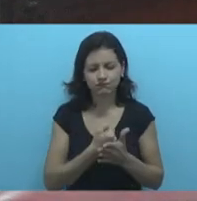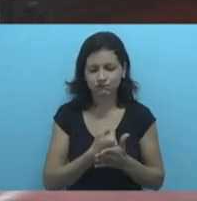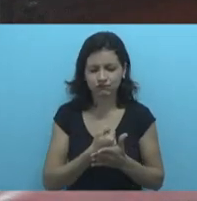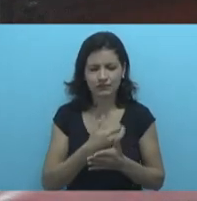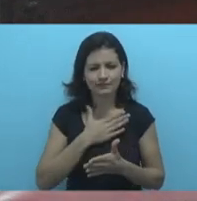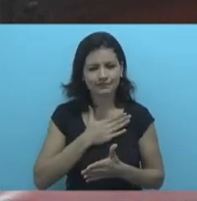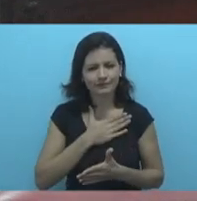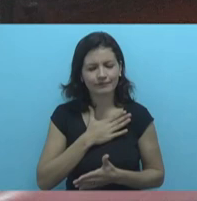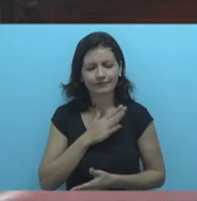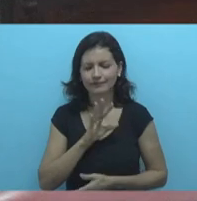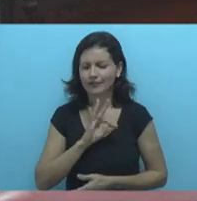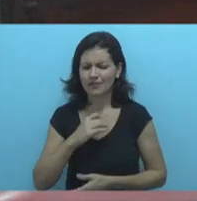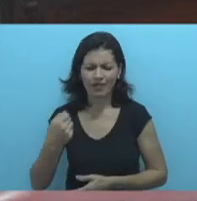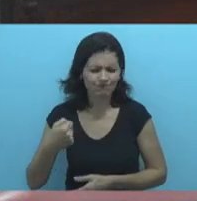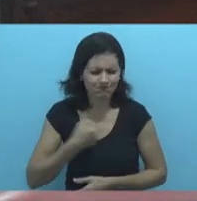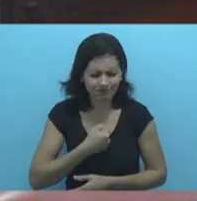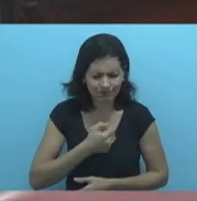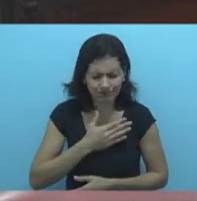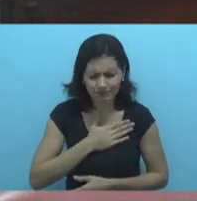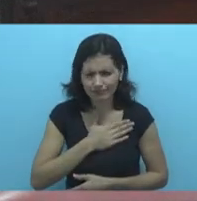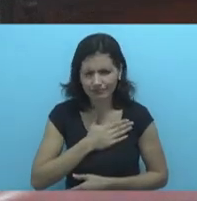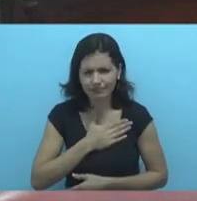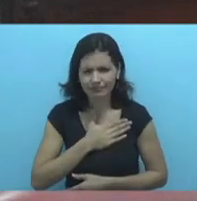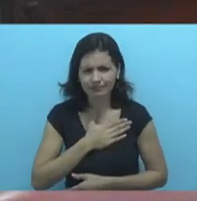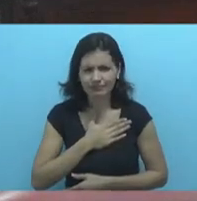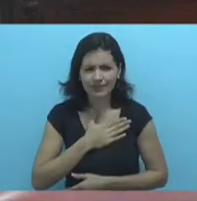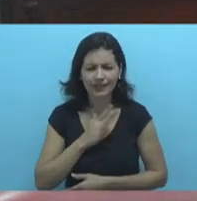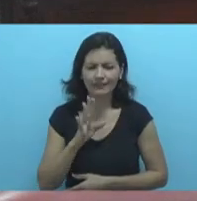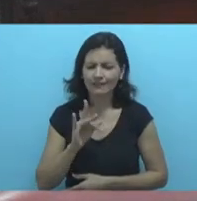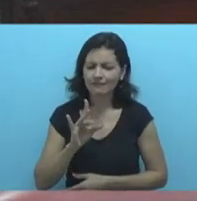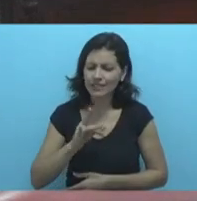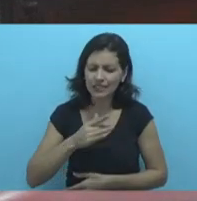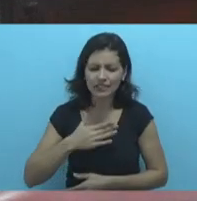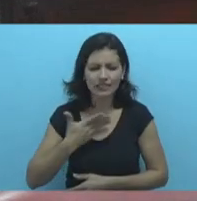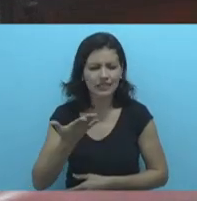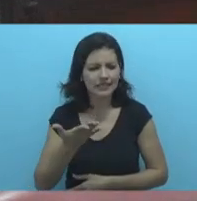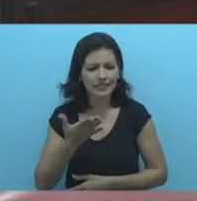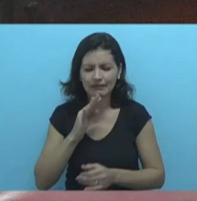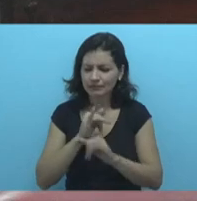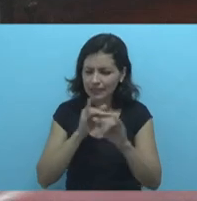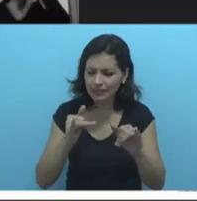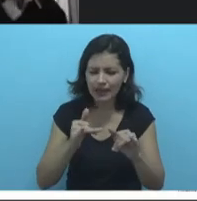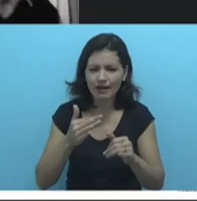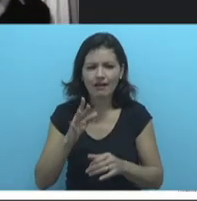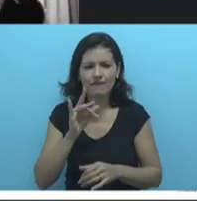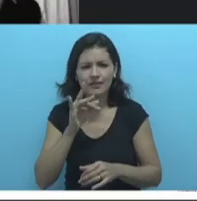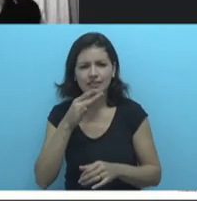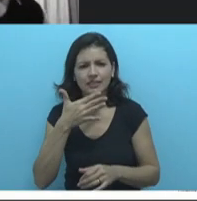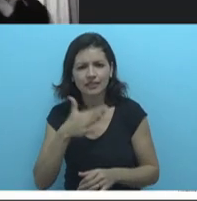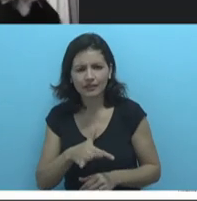durísimo, un golpe durísimo, que no lo podemos todavía procesar, explicar, entender, que nos va a